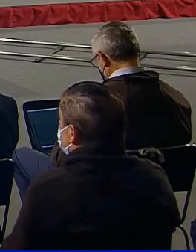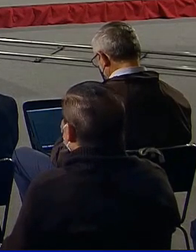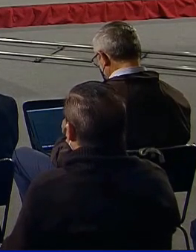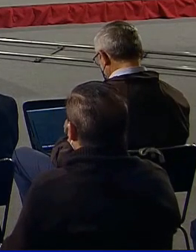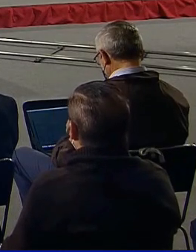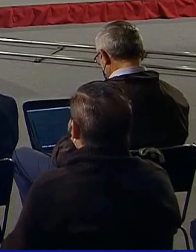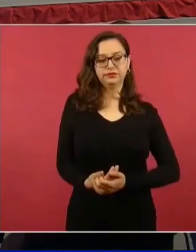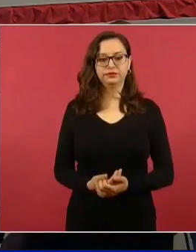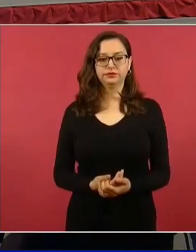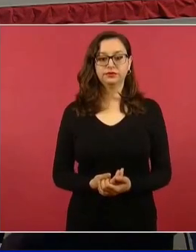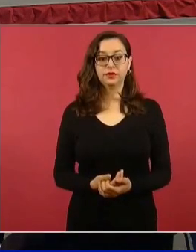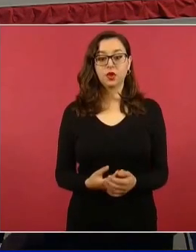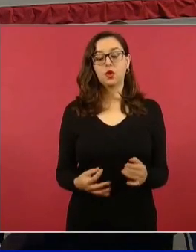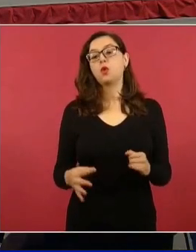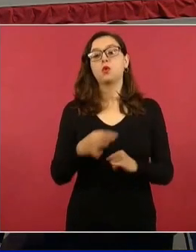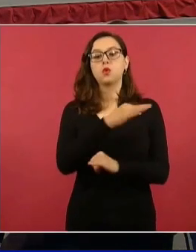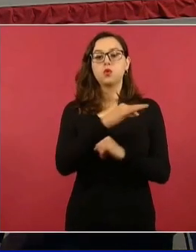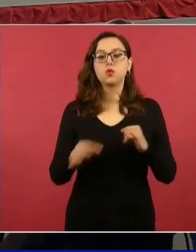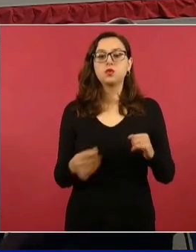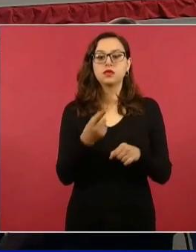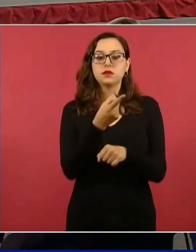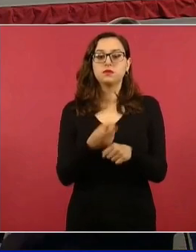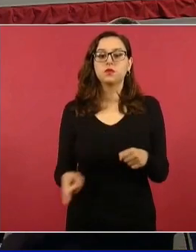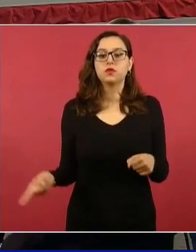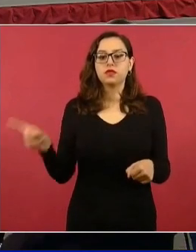con una explicación